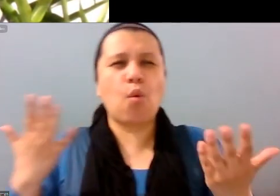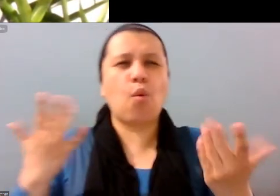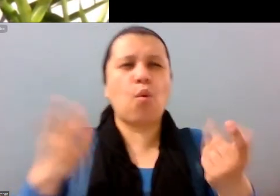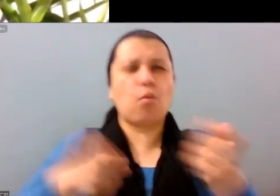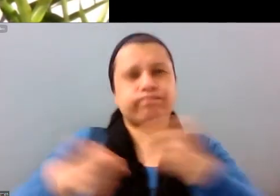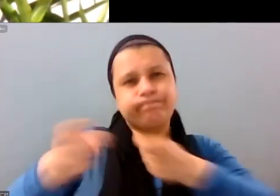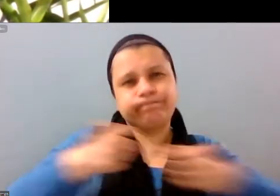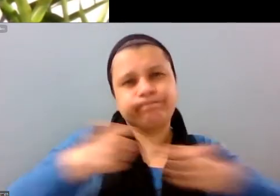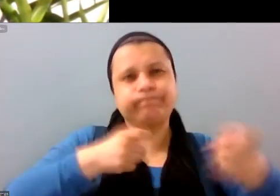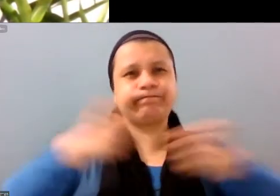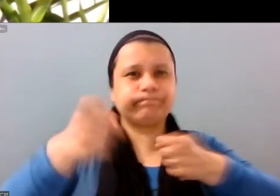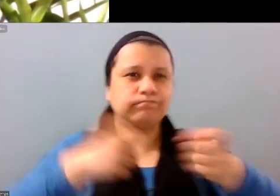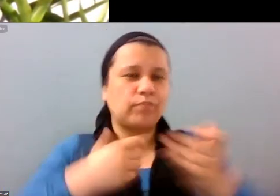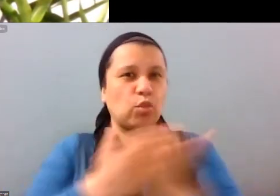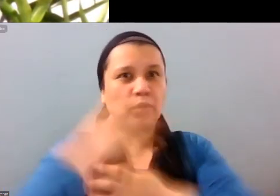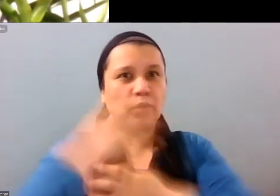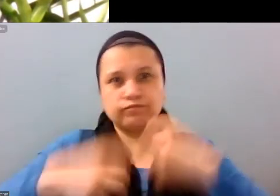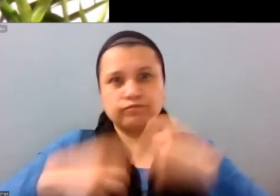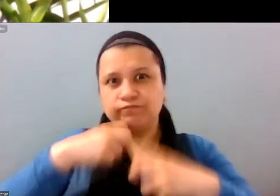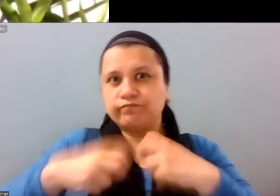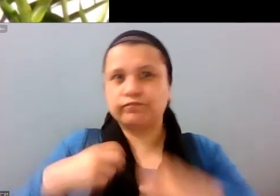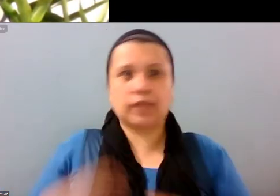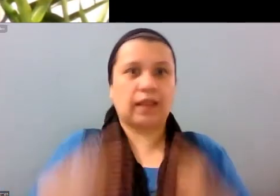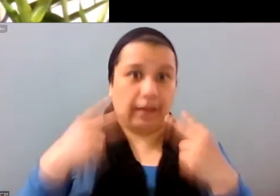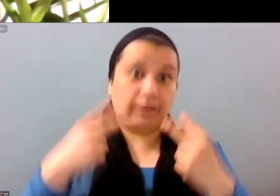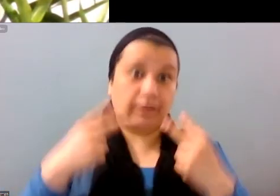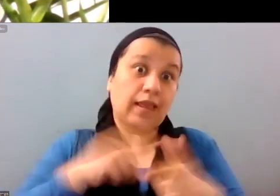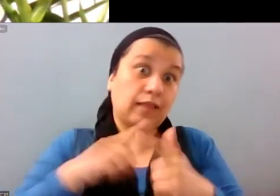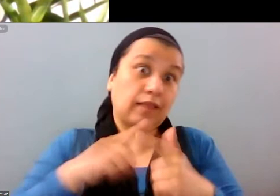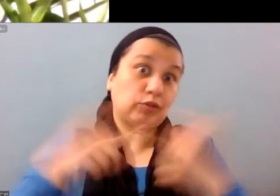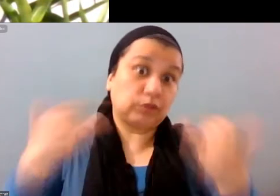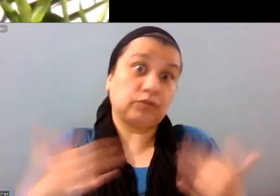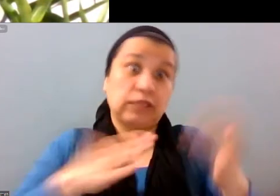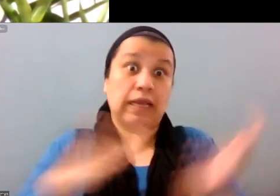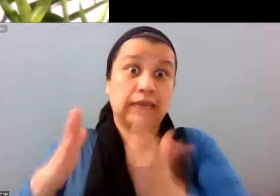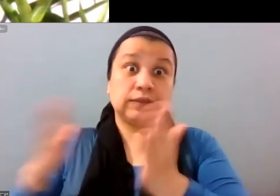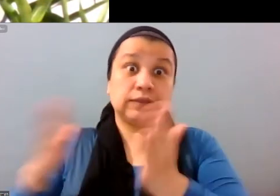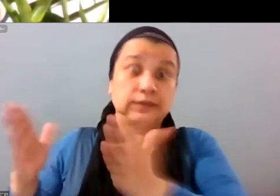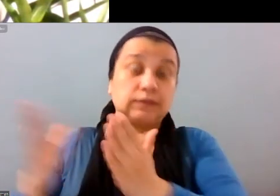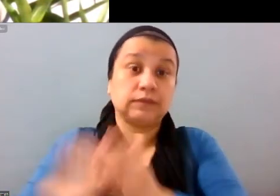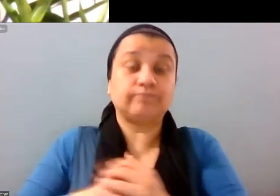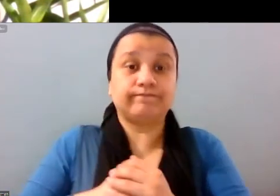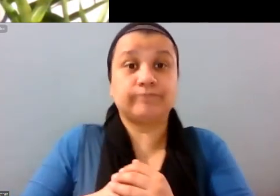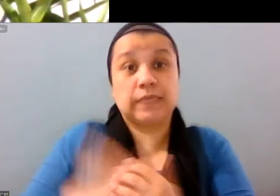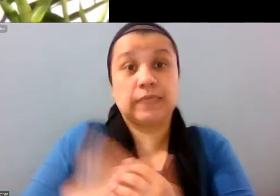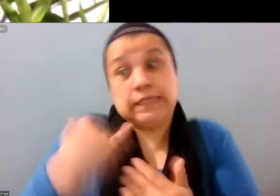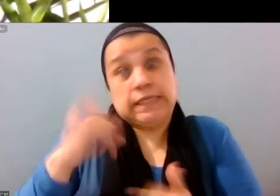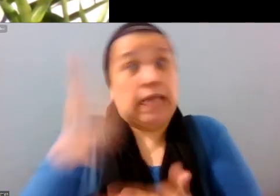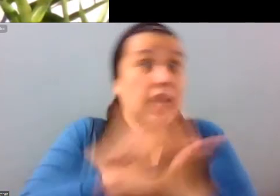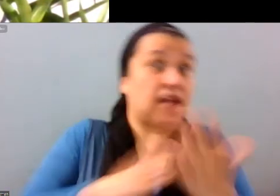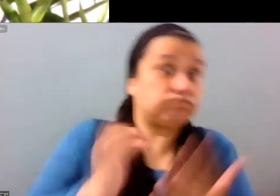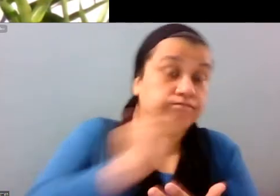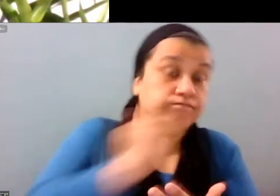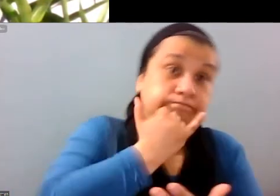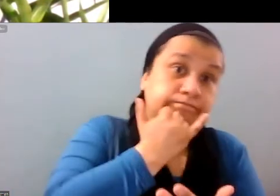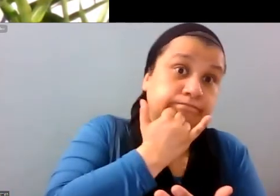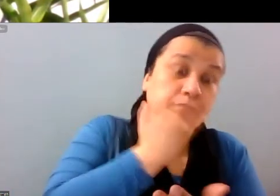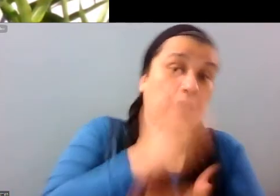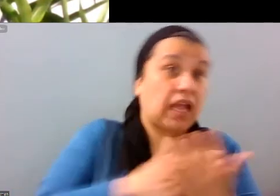las vicisitudes que nos enfrenta la vida así que estar preparados también por si las cosas no salen como